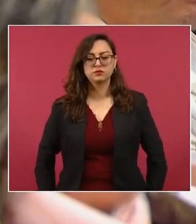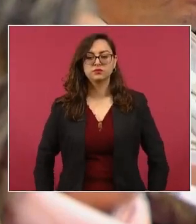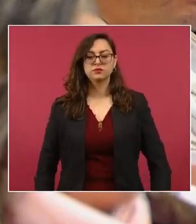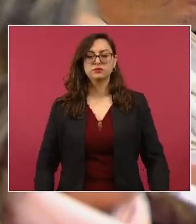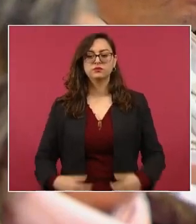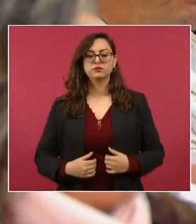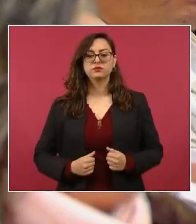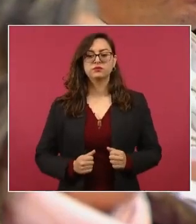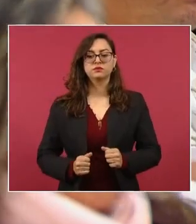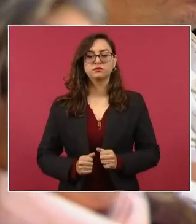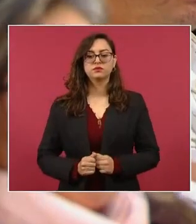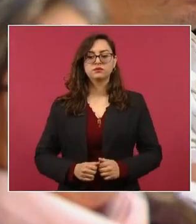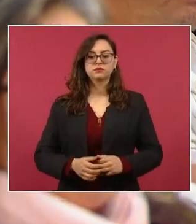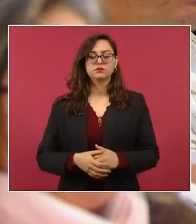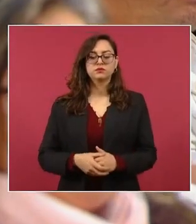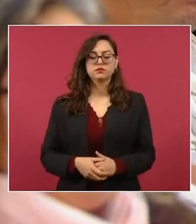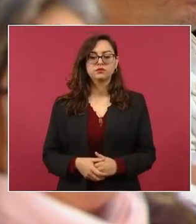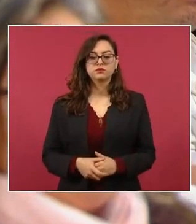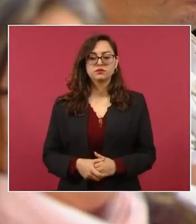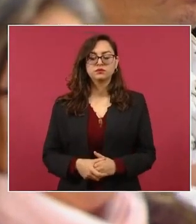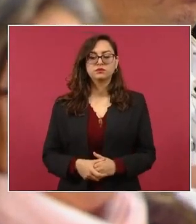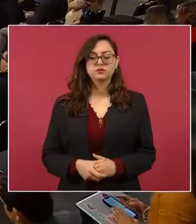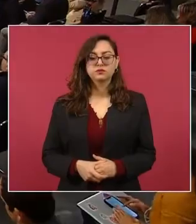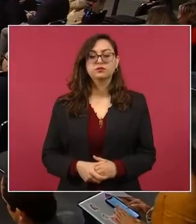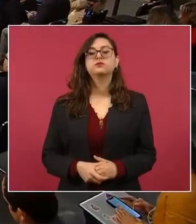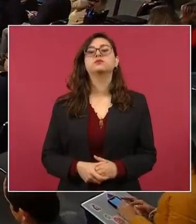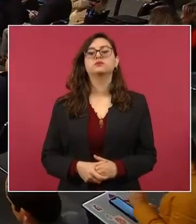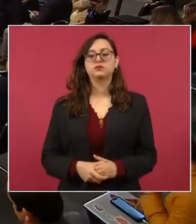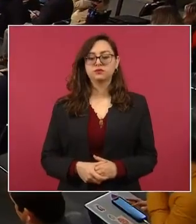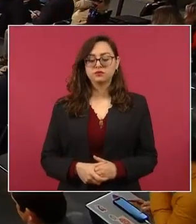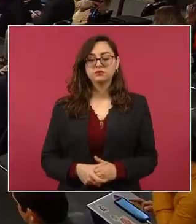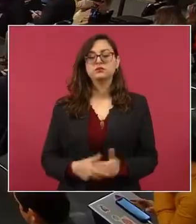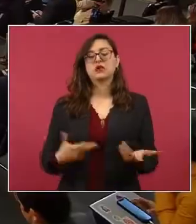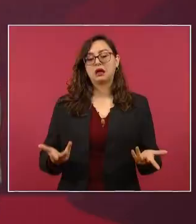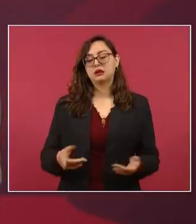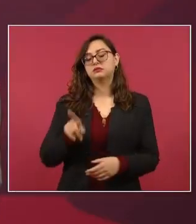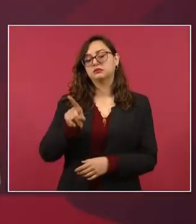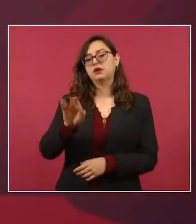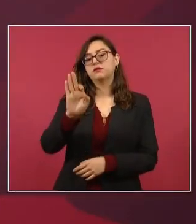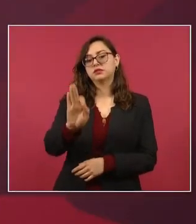secuestro. Ah, la Fiscalía de Michoacán.